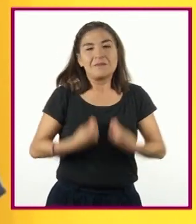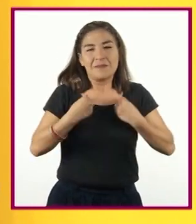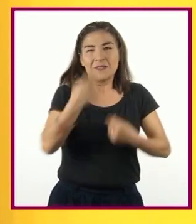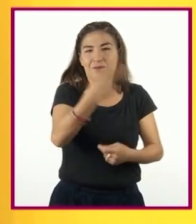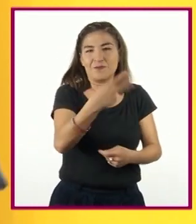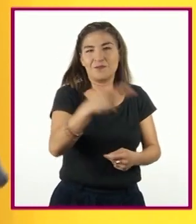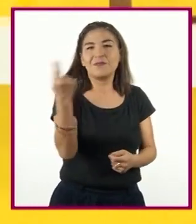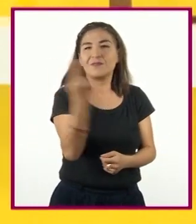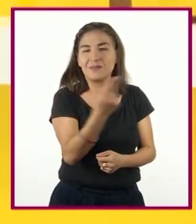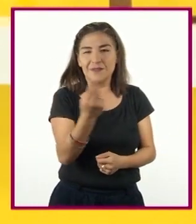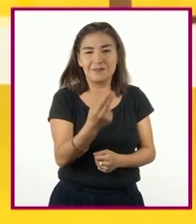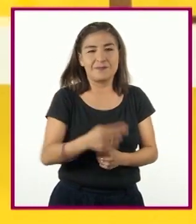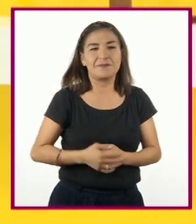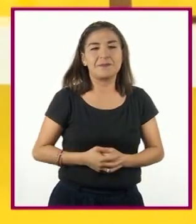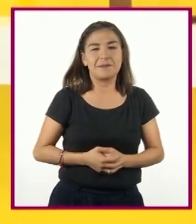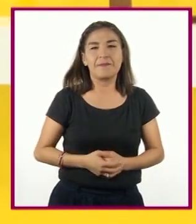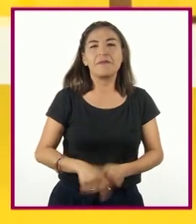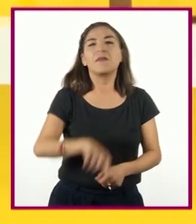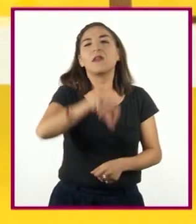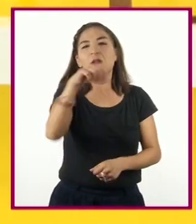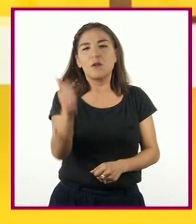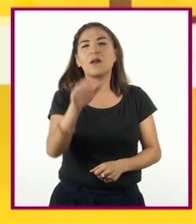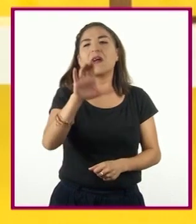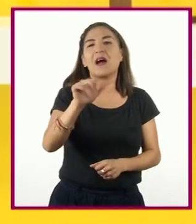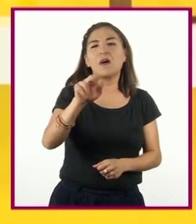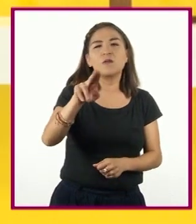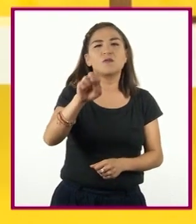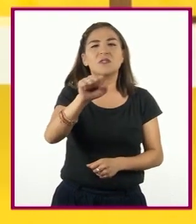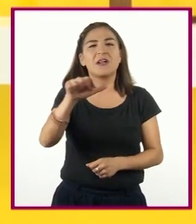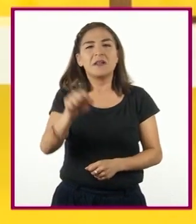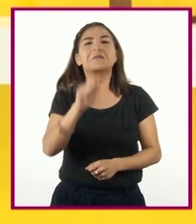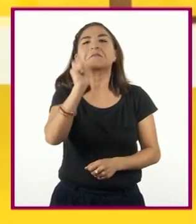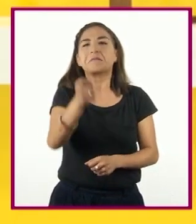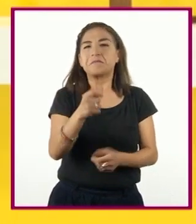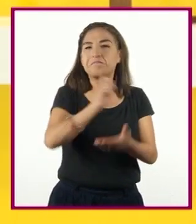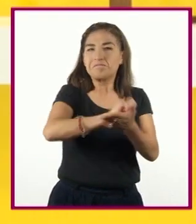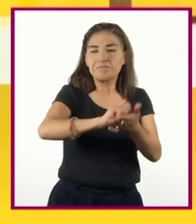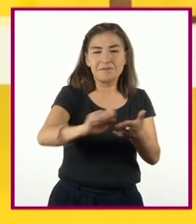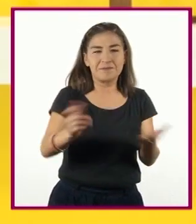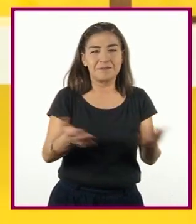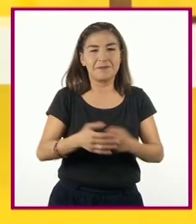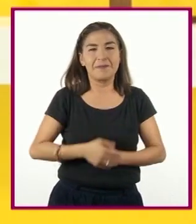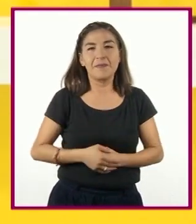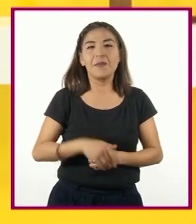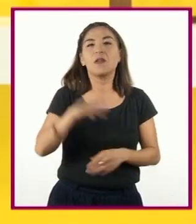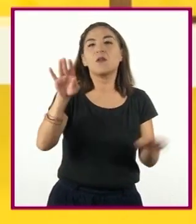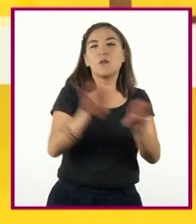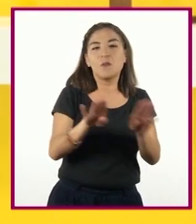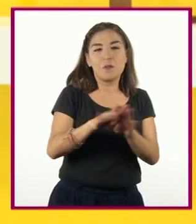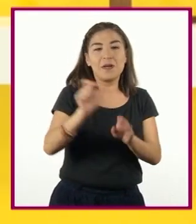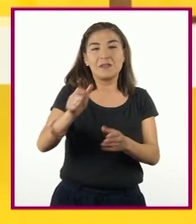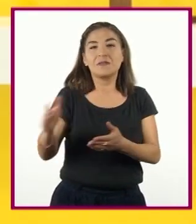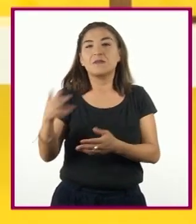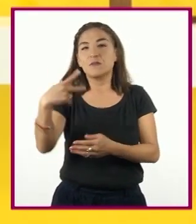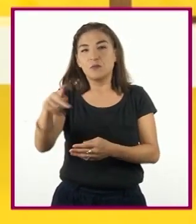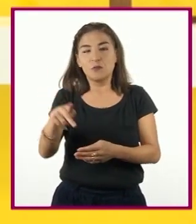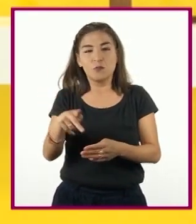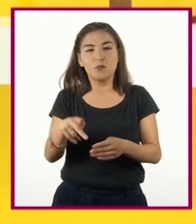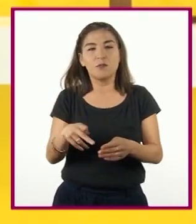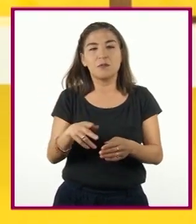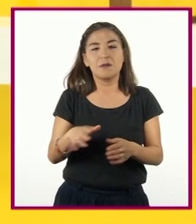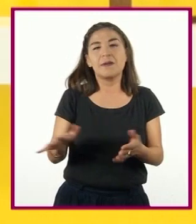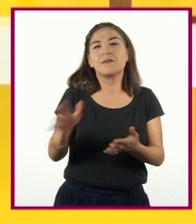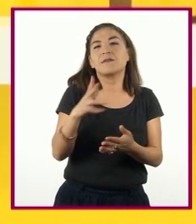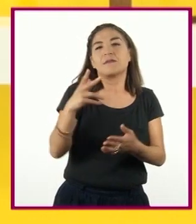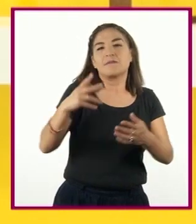sus necesidades. En el triángulo de causas podemos escribir: la riqueza y propiedades están concentradas en